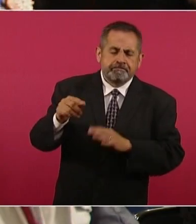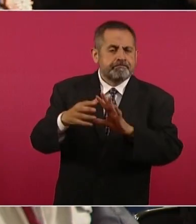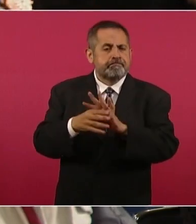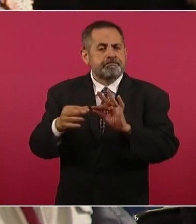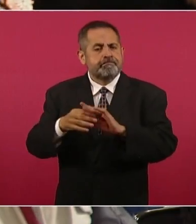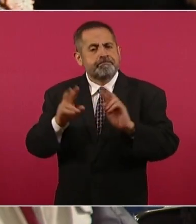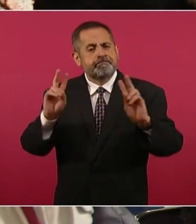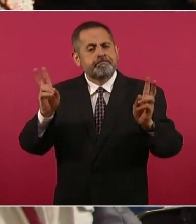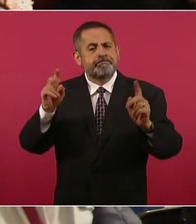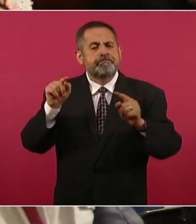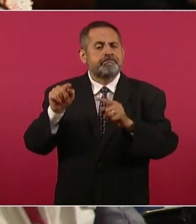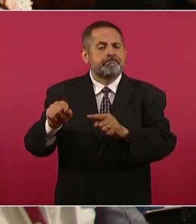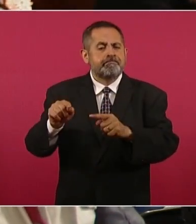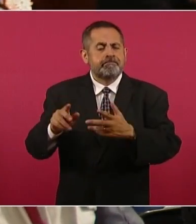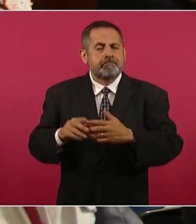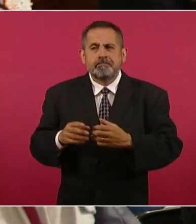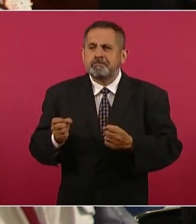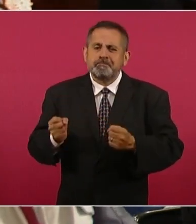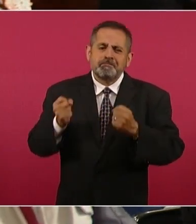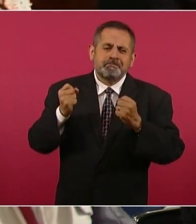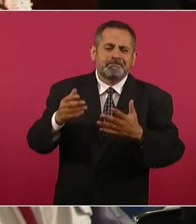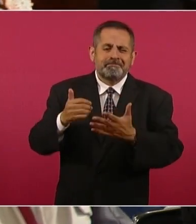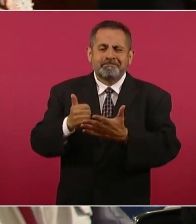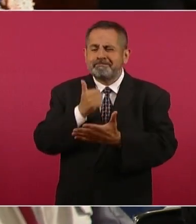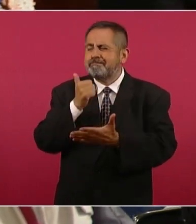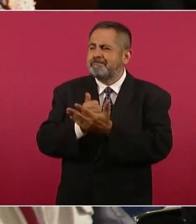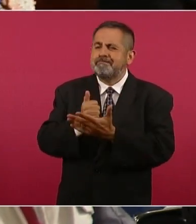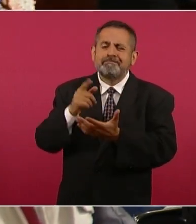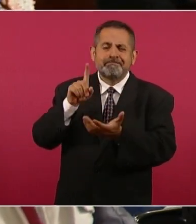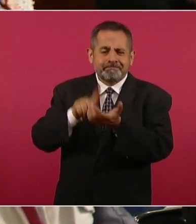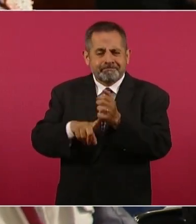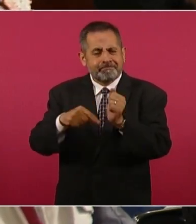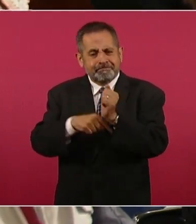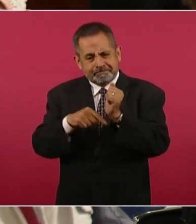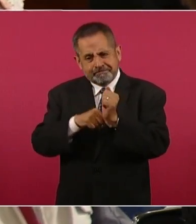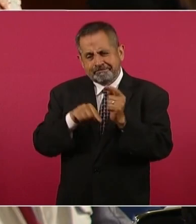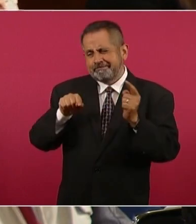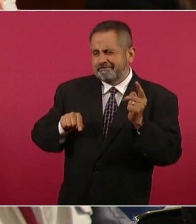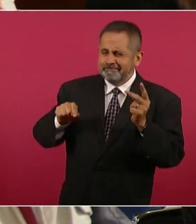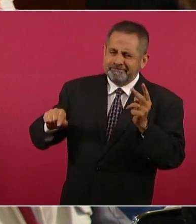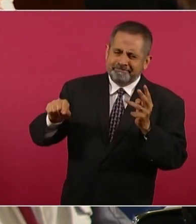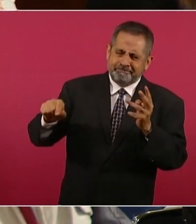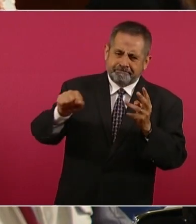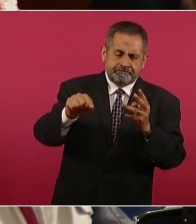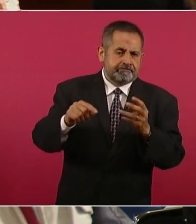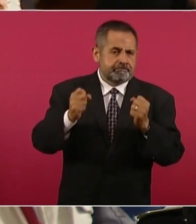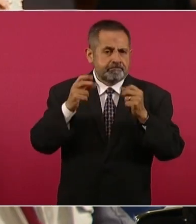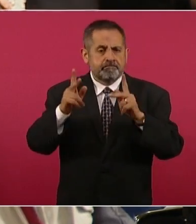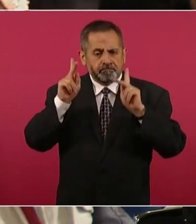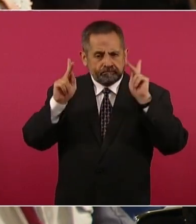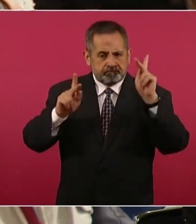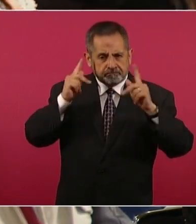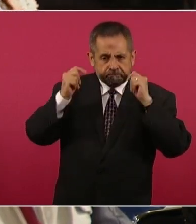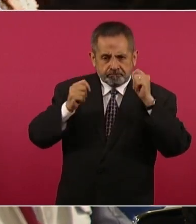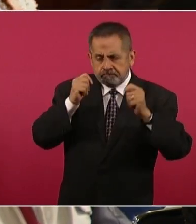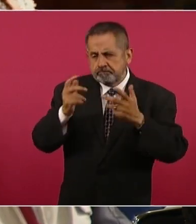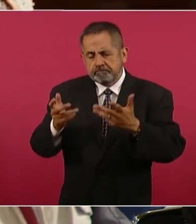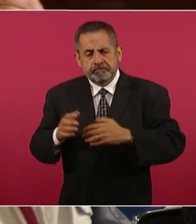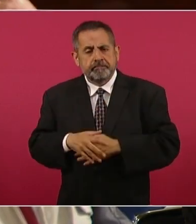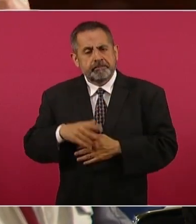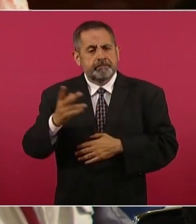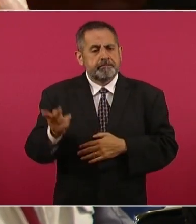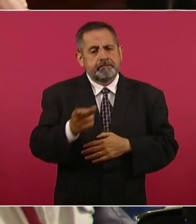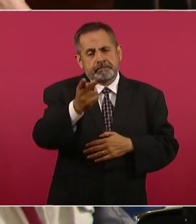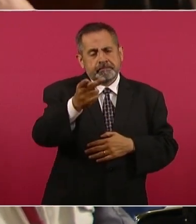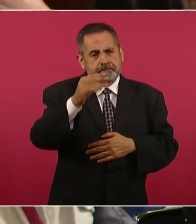del tema de cuántas ciudades o cuántos hallazgos pueden finalmente ser visitados por turistas. Es preguntarle o